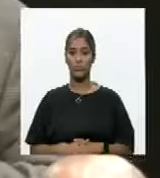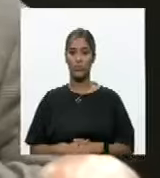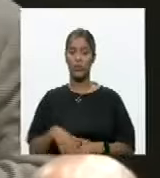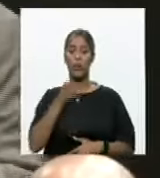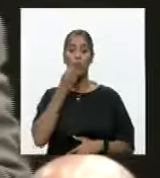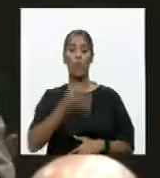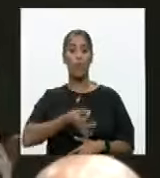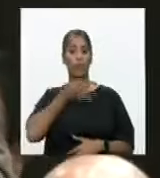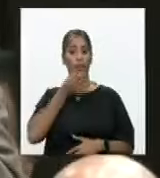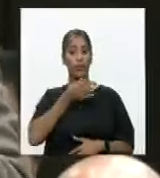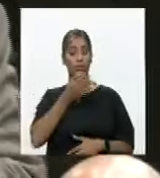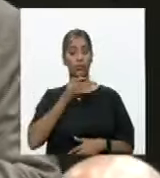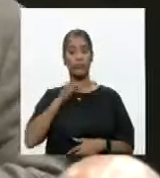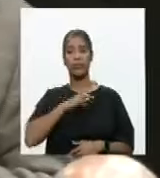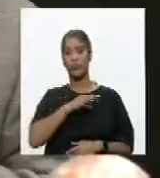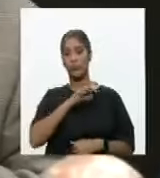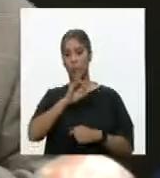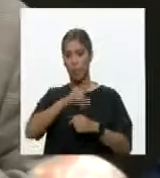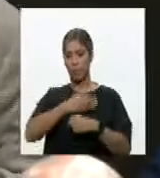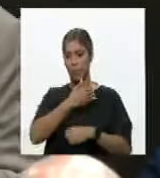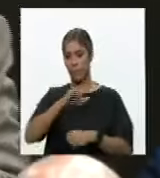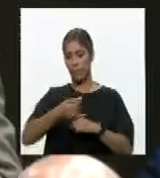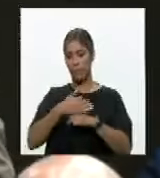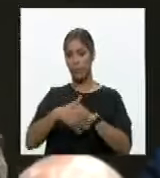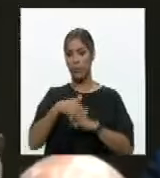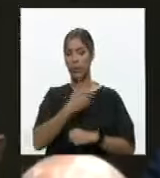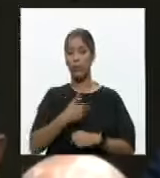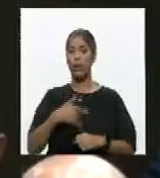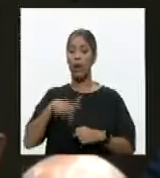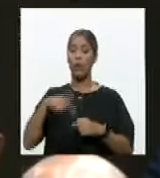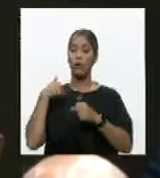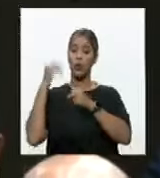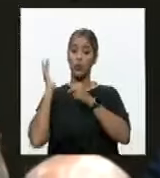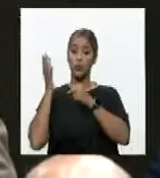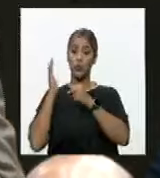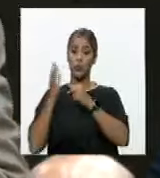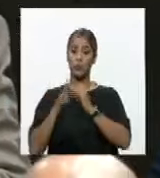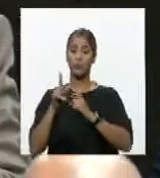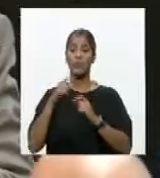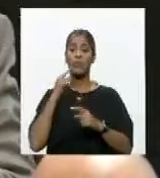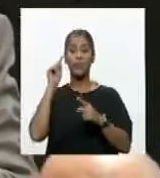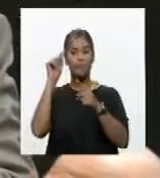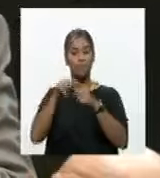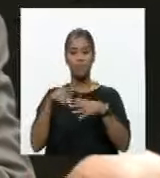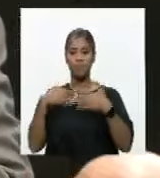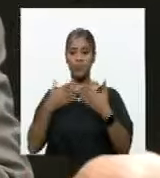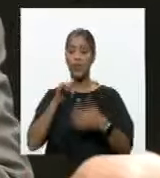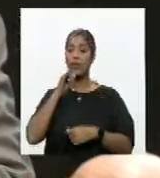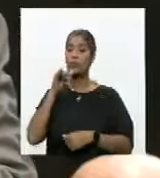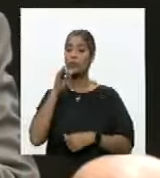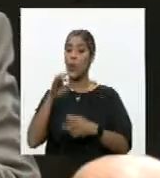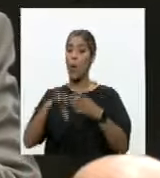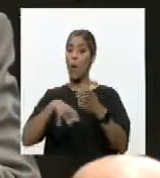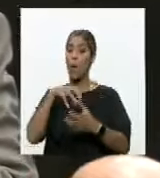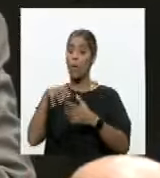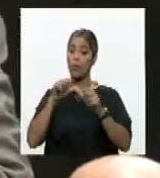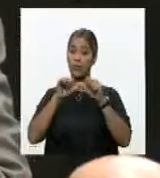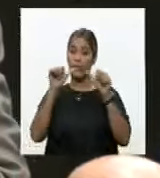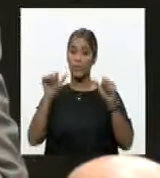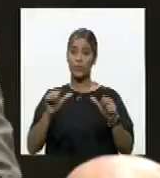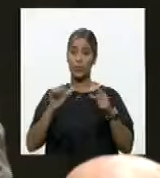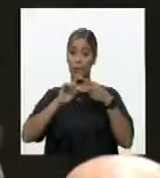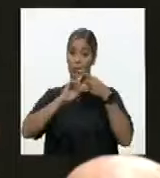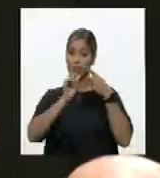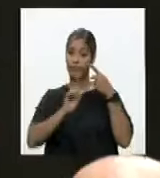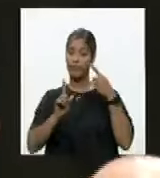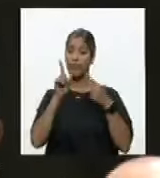Buenas tardes, señor presidente, colegas parlamentarios. Hemos solicitado este derecho de palabra el día de hoy a los fines de denunciar la problemática del sistema eléctrico en la